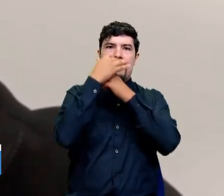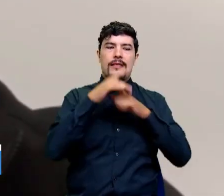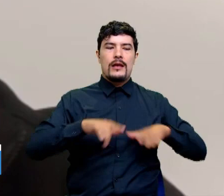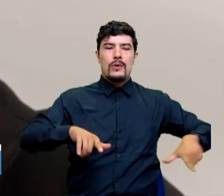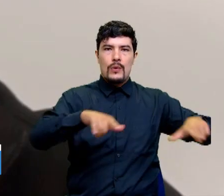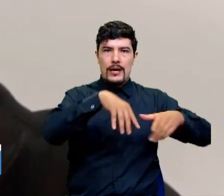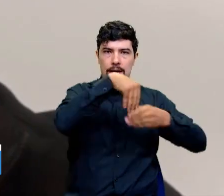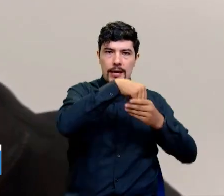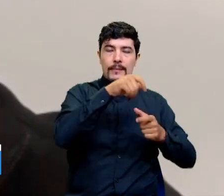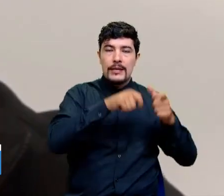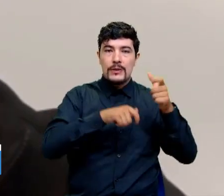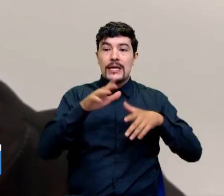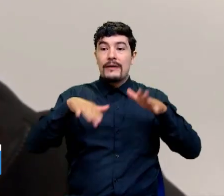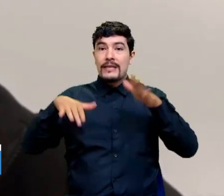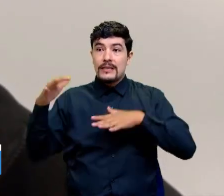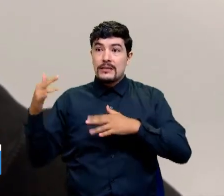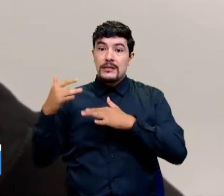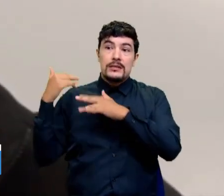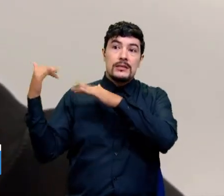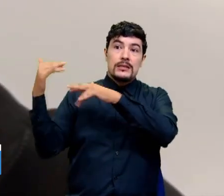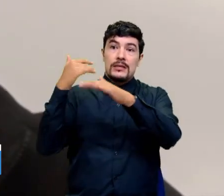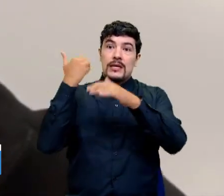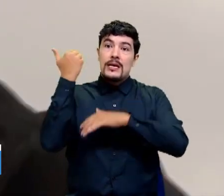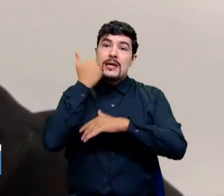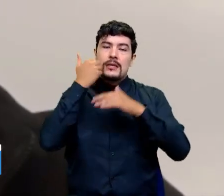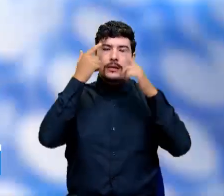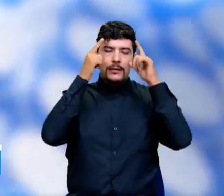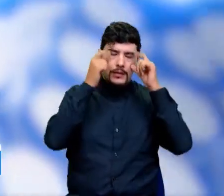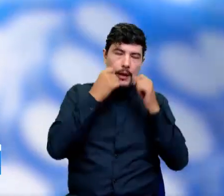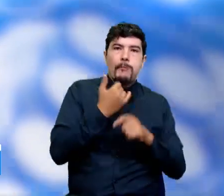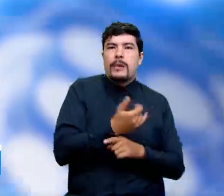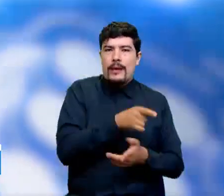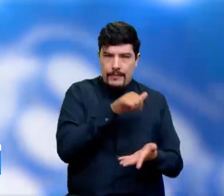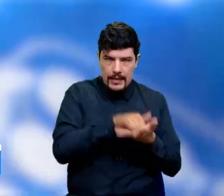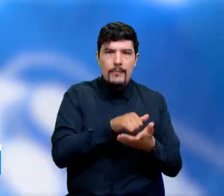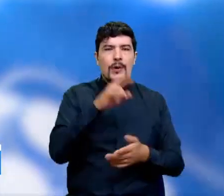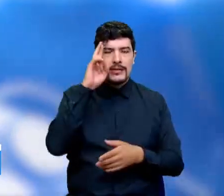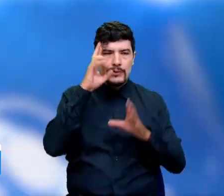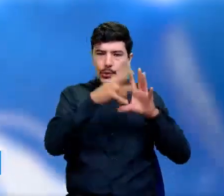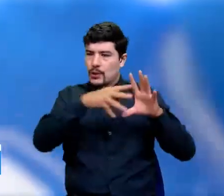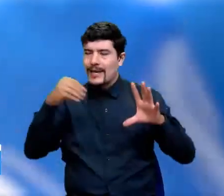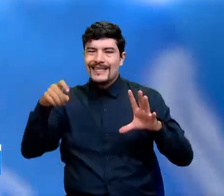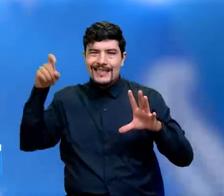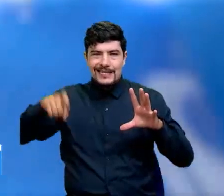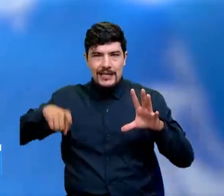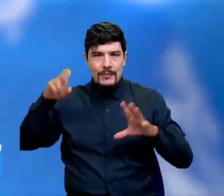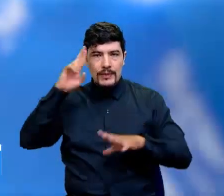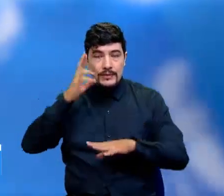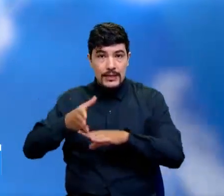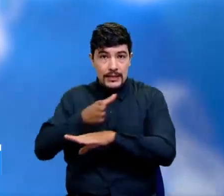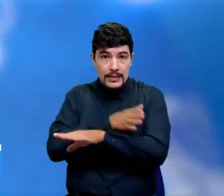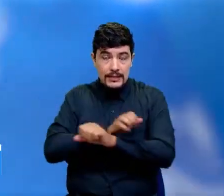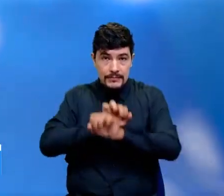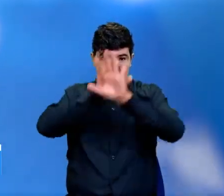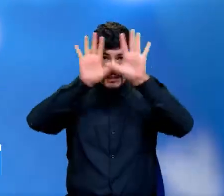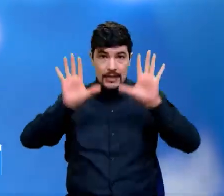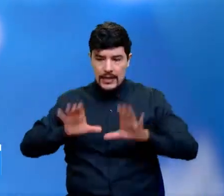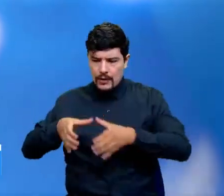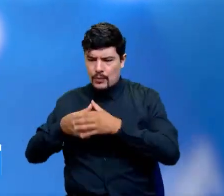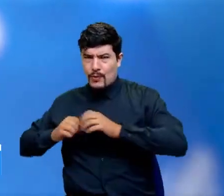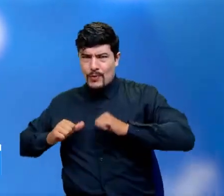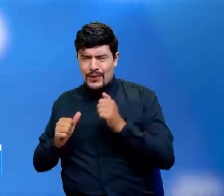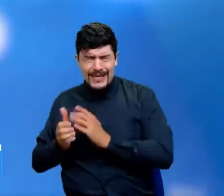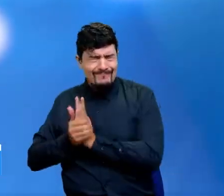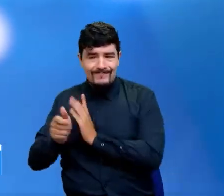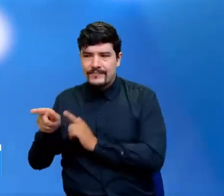estos gases que a veces se encuentran sean sufridos por los mineros. En horas de la mañana, un grupo de rescatistas de Bogotá,